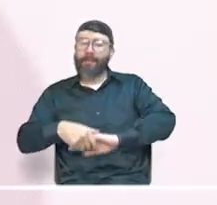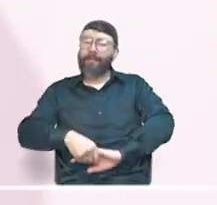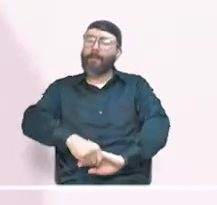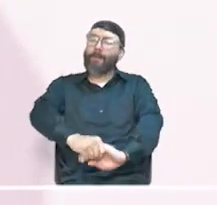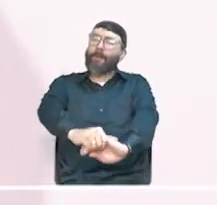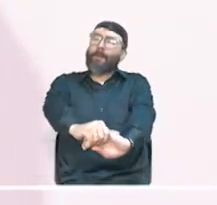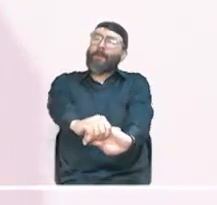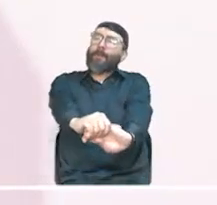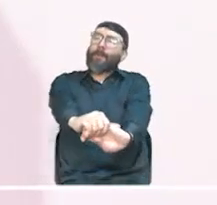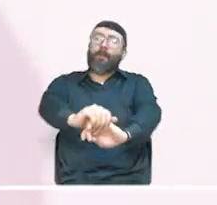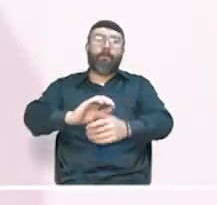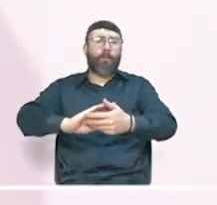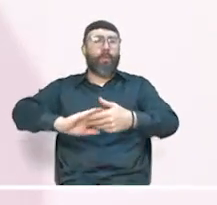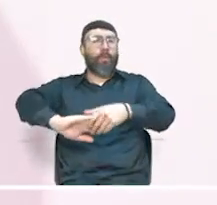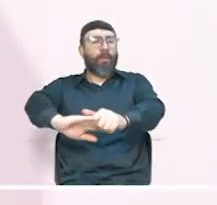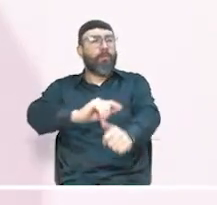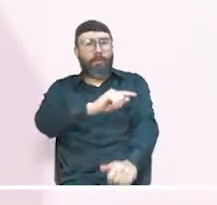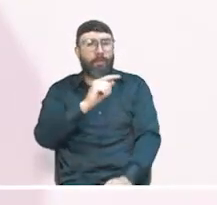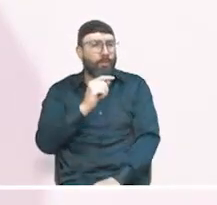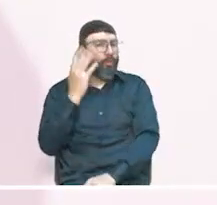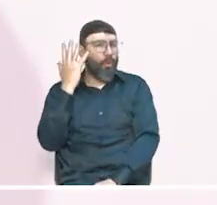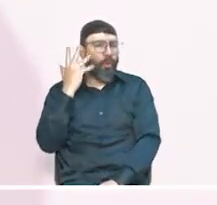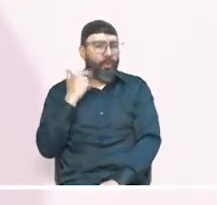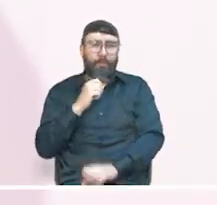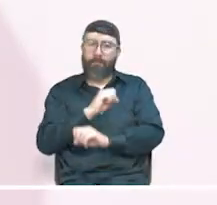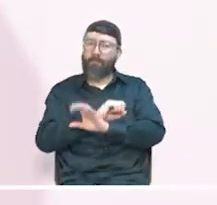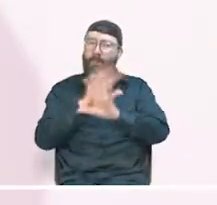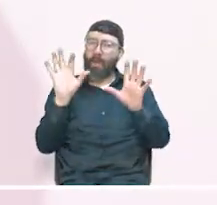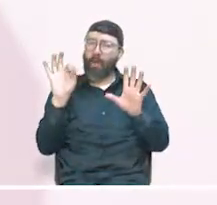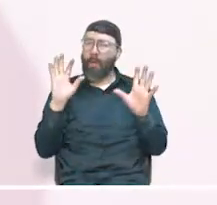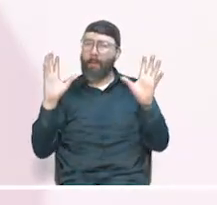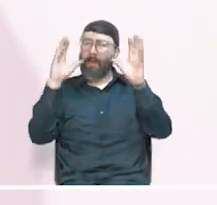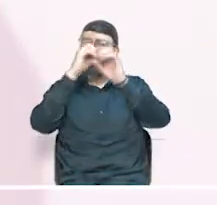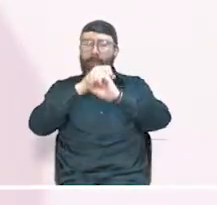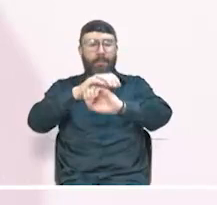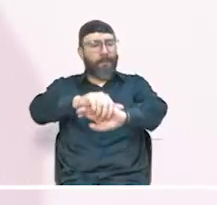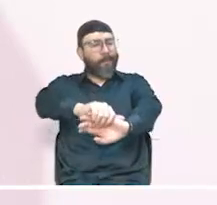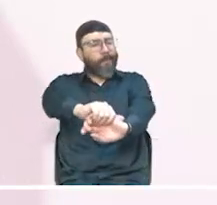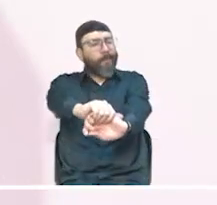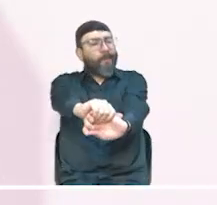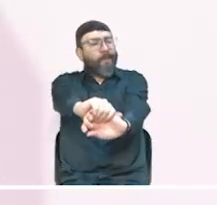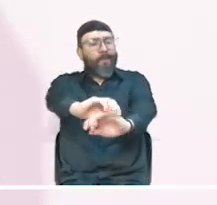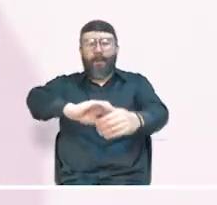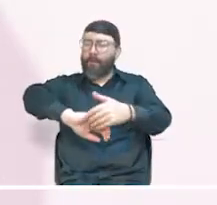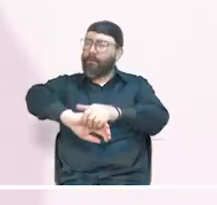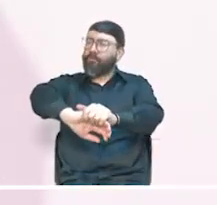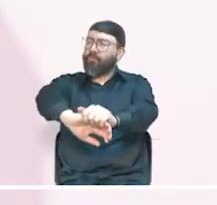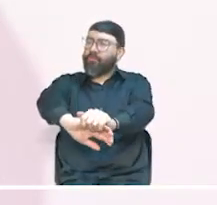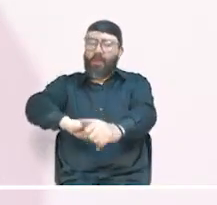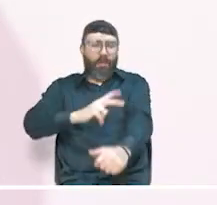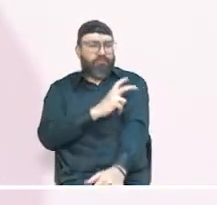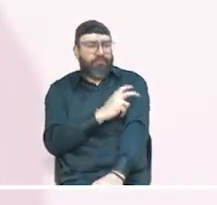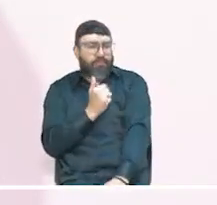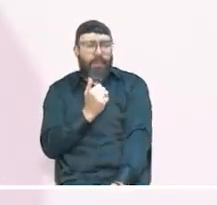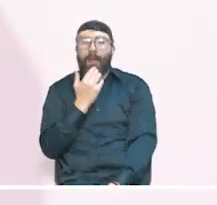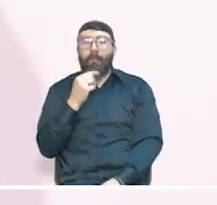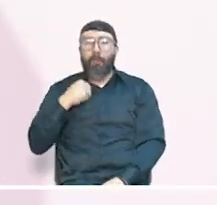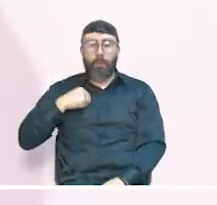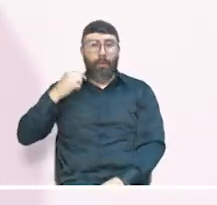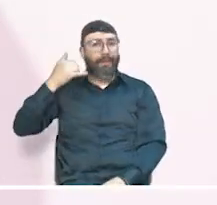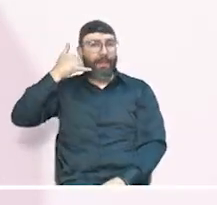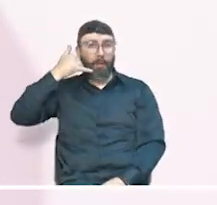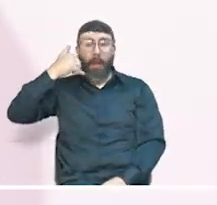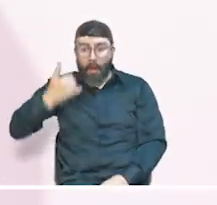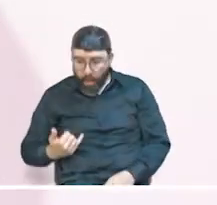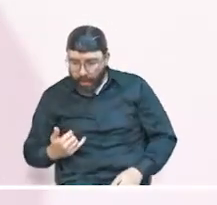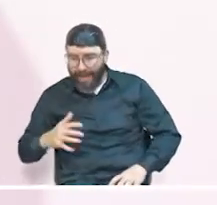usted estira todos los días, ojalá a la mañana y la noche, sus músculos van a estar elásticos para reaccionar. Si a mí se me cae el celular en este momento y